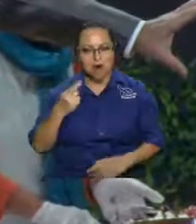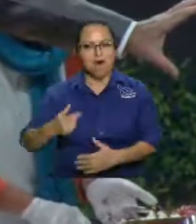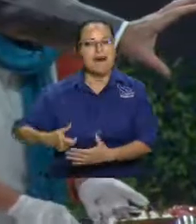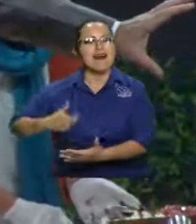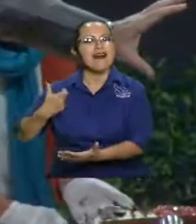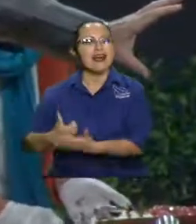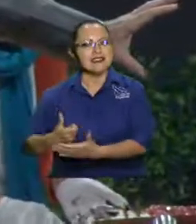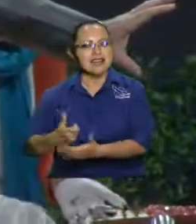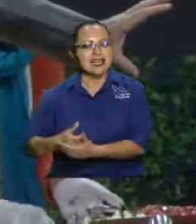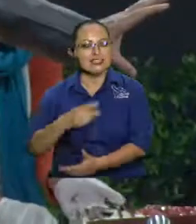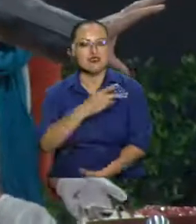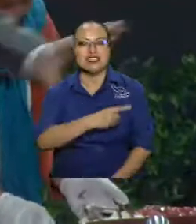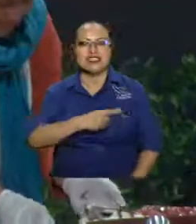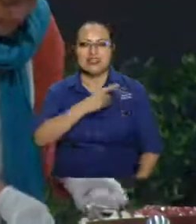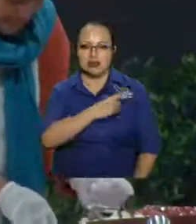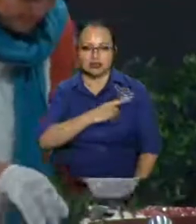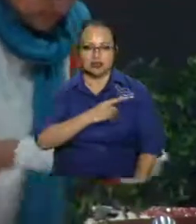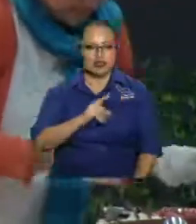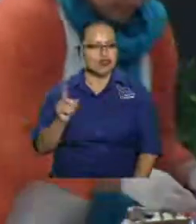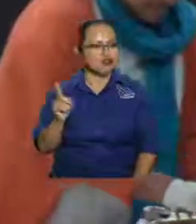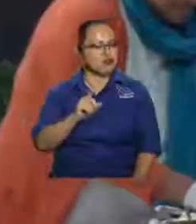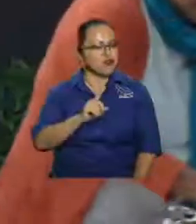deseos,